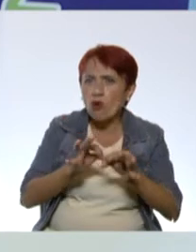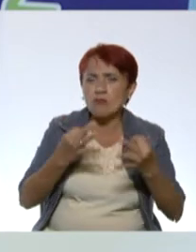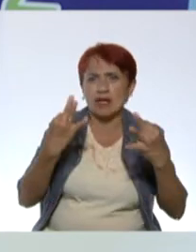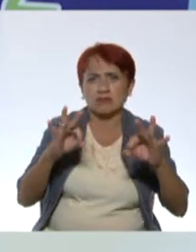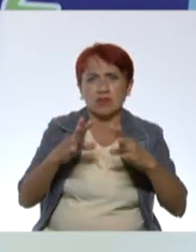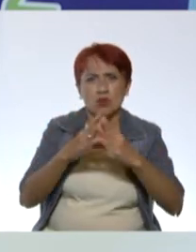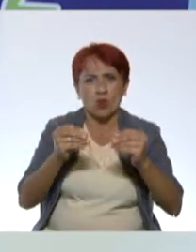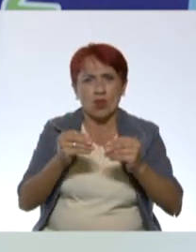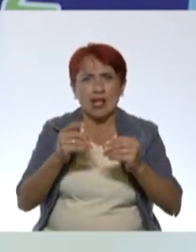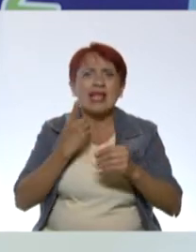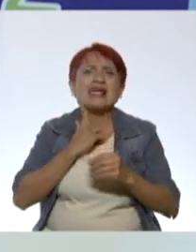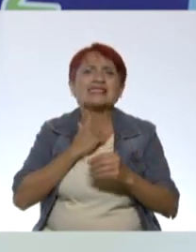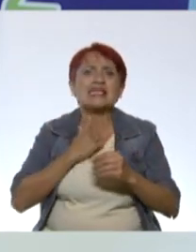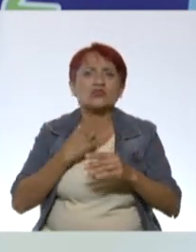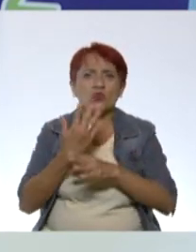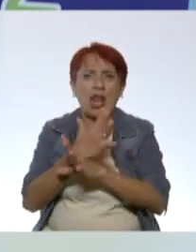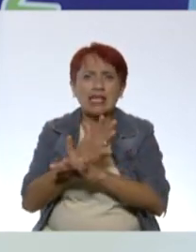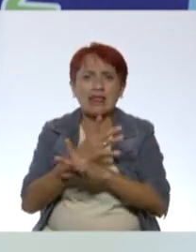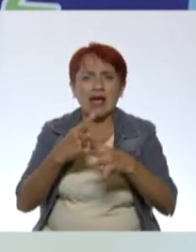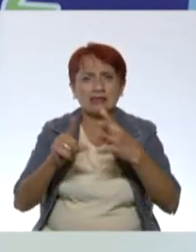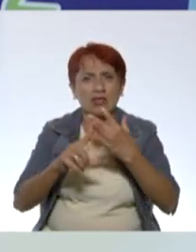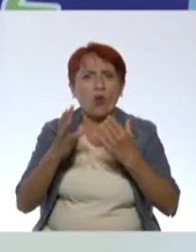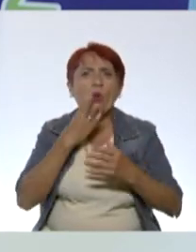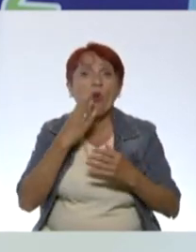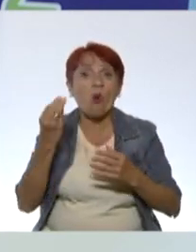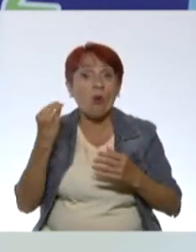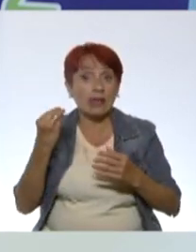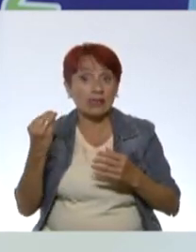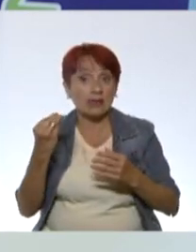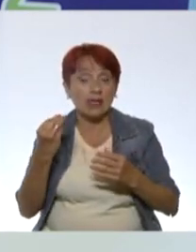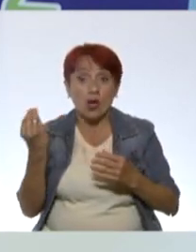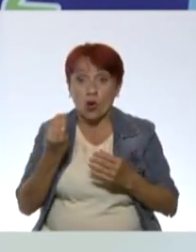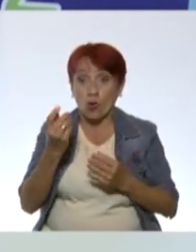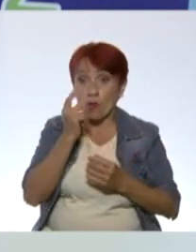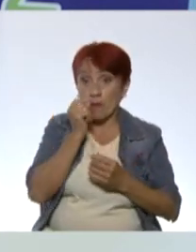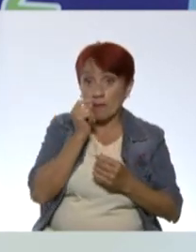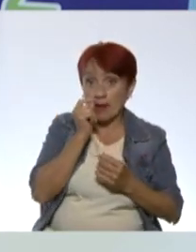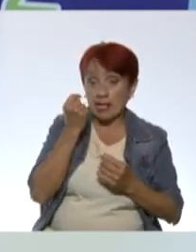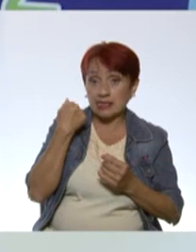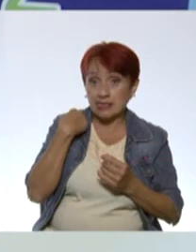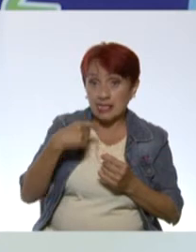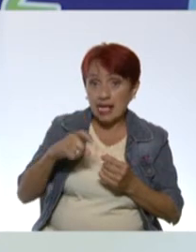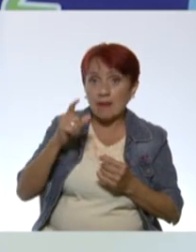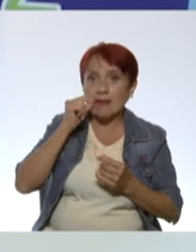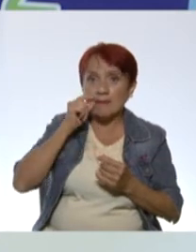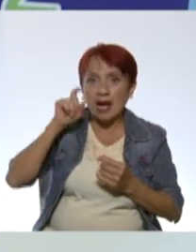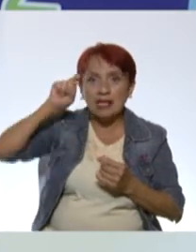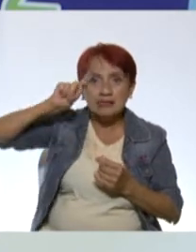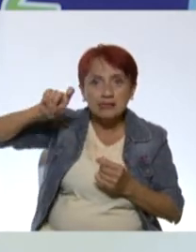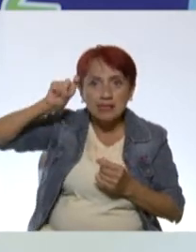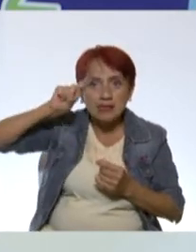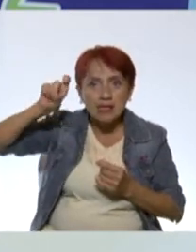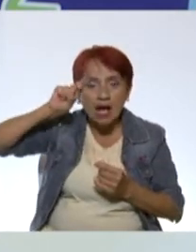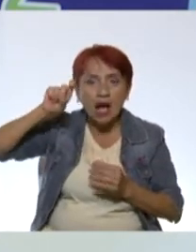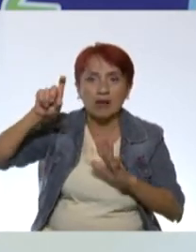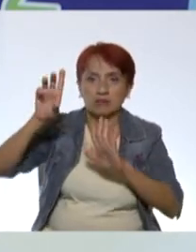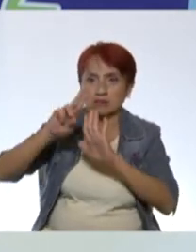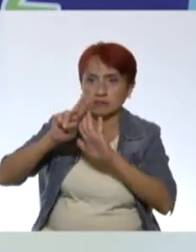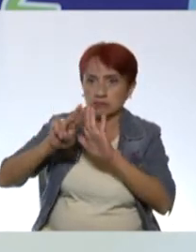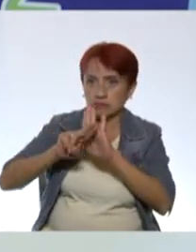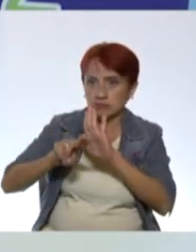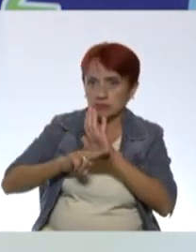más comunes de expresión de la sexualidad en la adolescencia. Como padres tenemos la misión de orientarles.